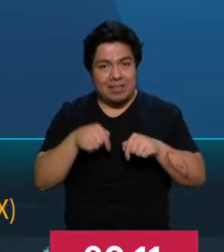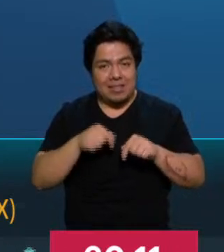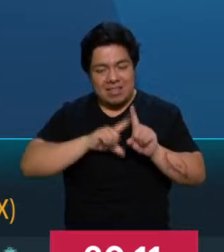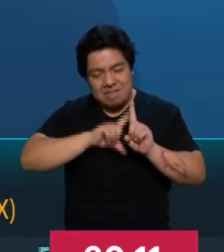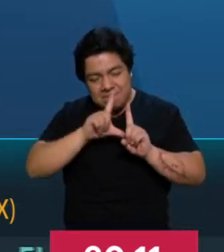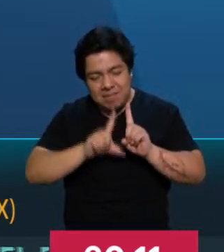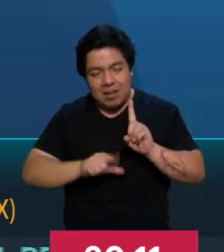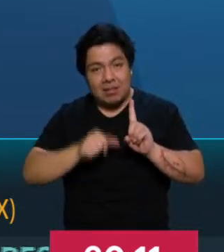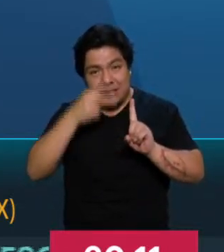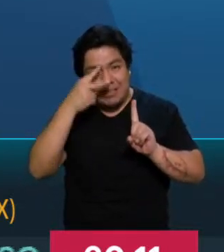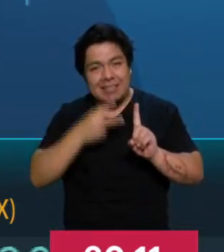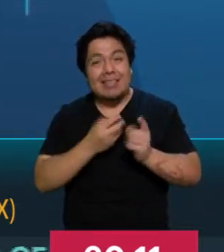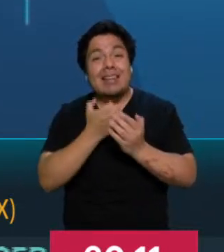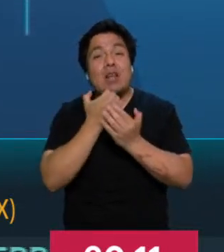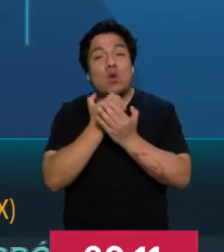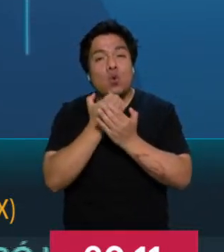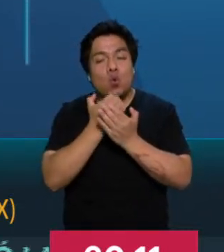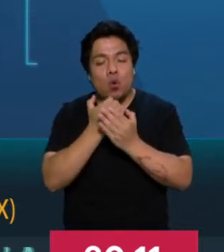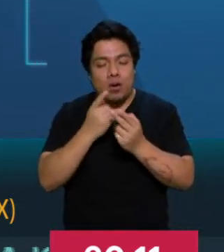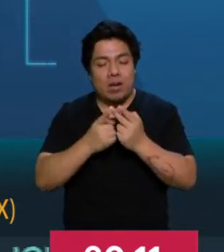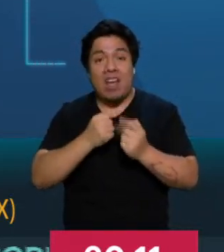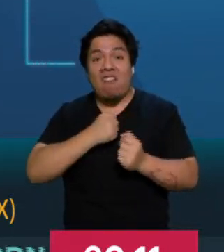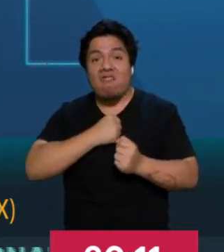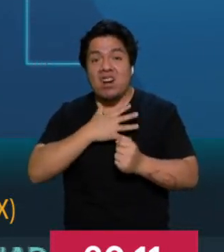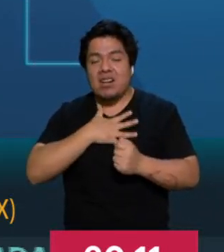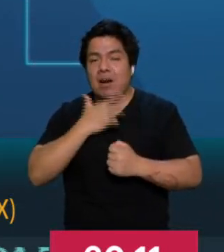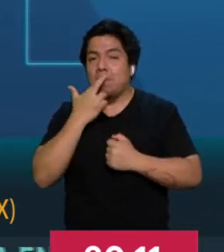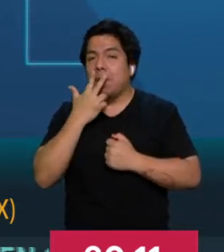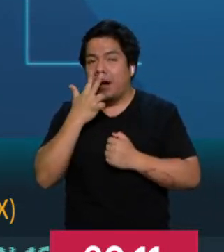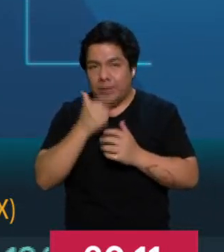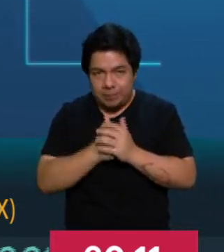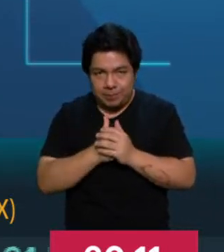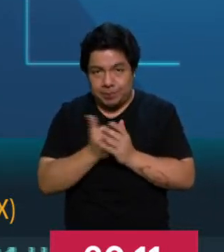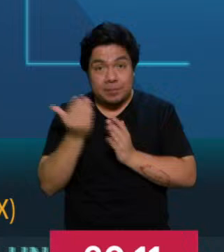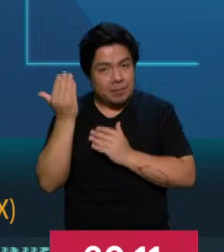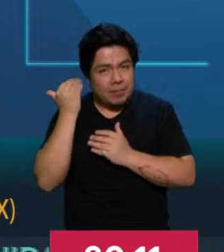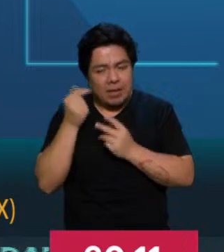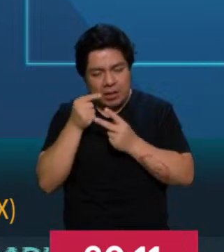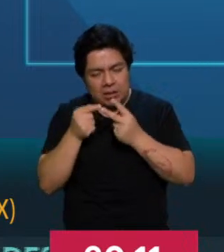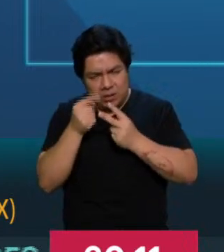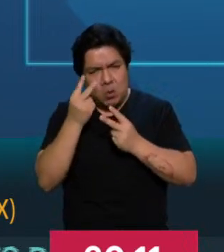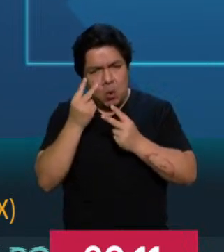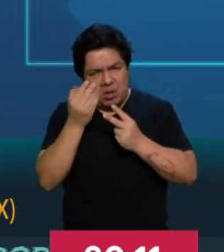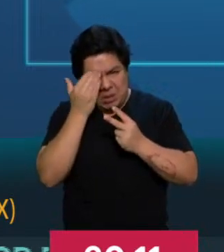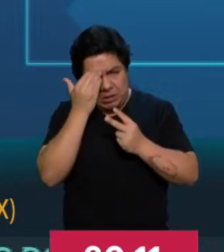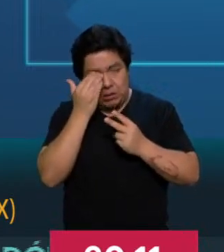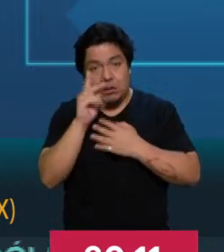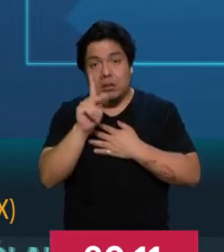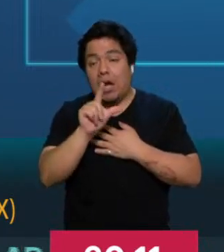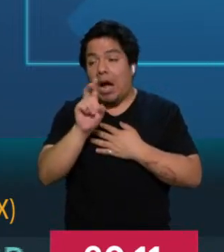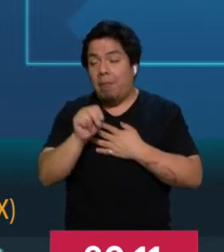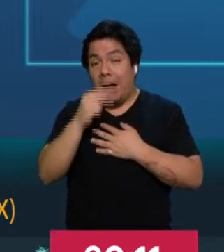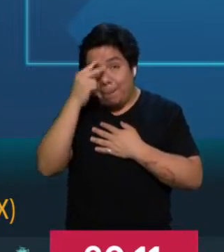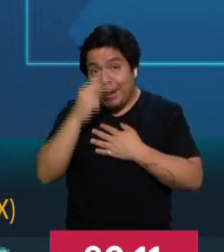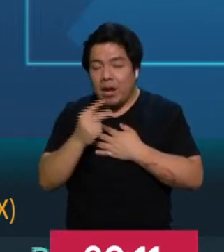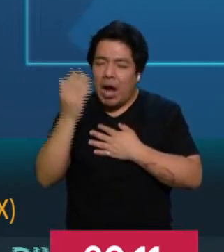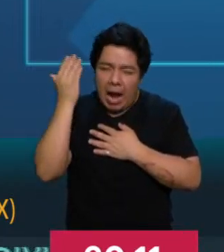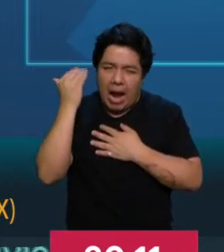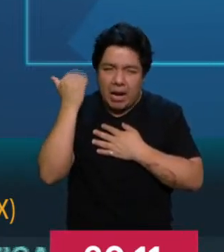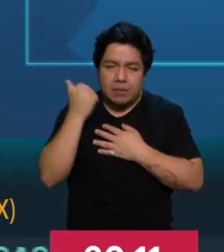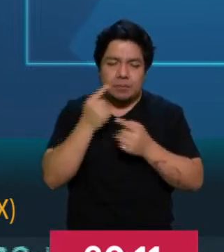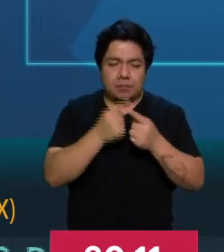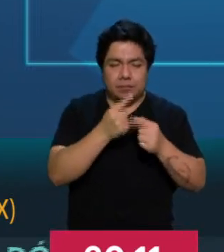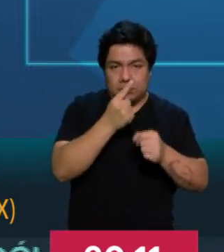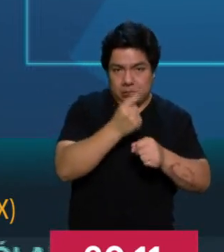fortaleciendo la economía y el bienestar. Ya habíamos visto otras dos versiones del plan México, una